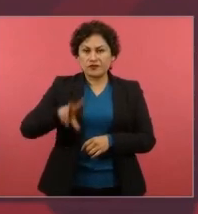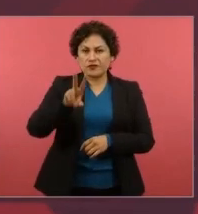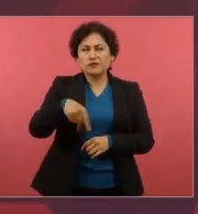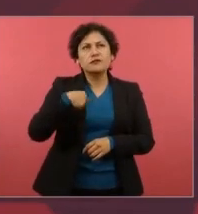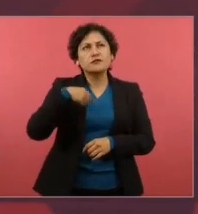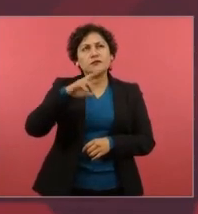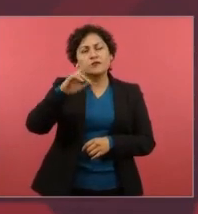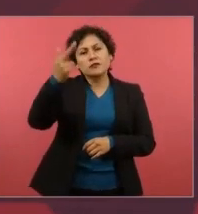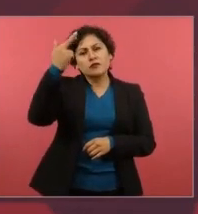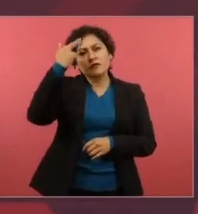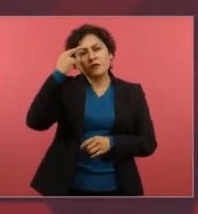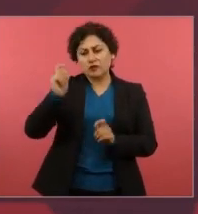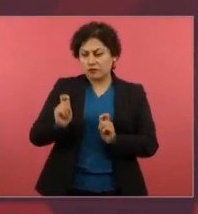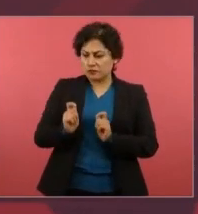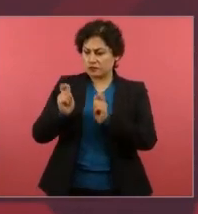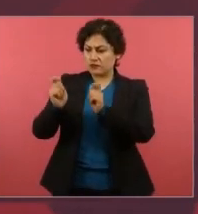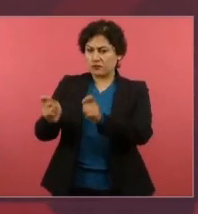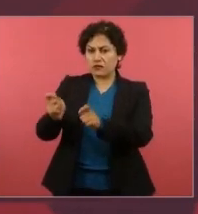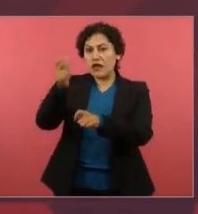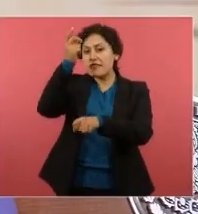direcciones